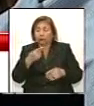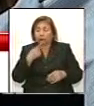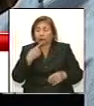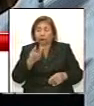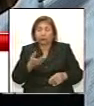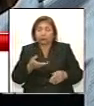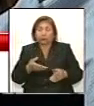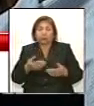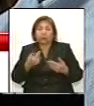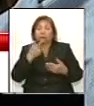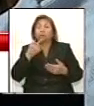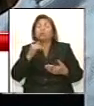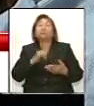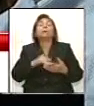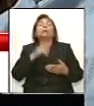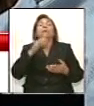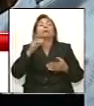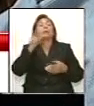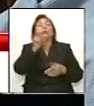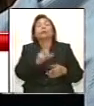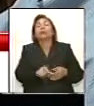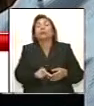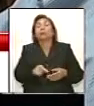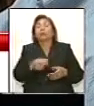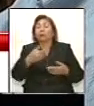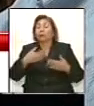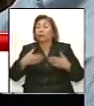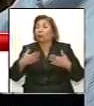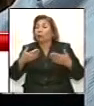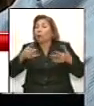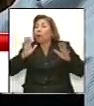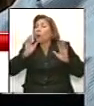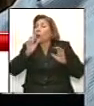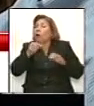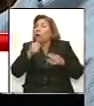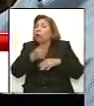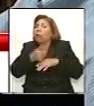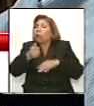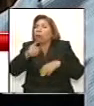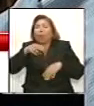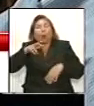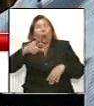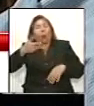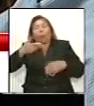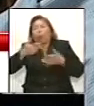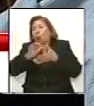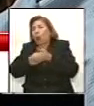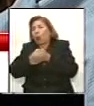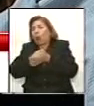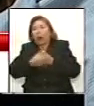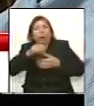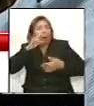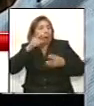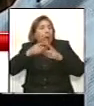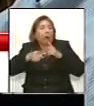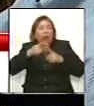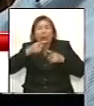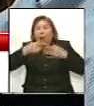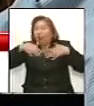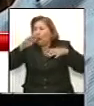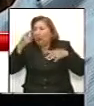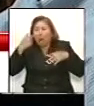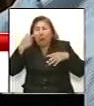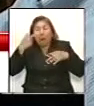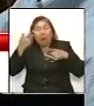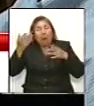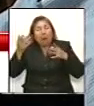a ingresar es el usuario que viene, puede ser la víctima o puede ser un tercero, una amiga, un primo o un conocido,